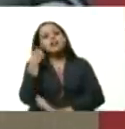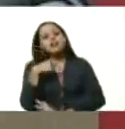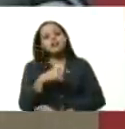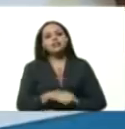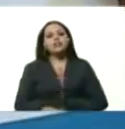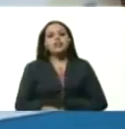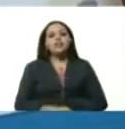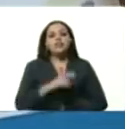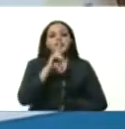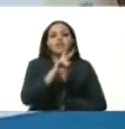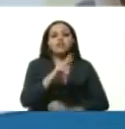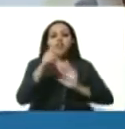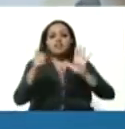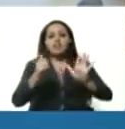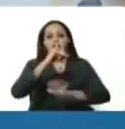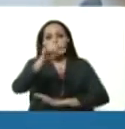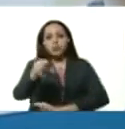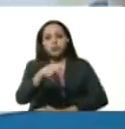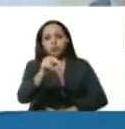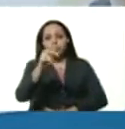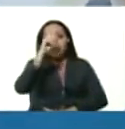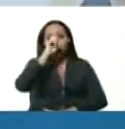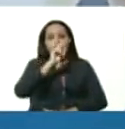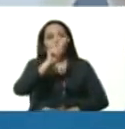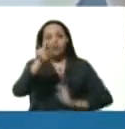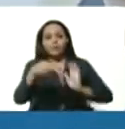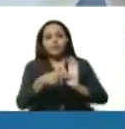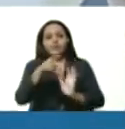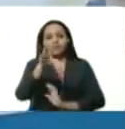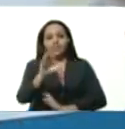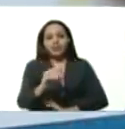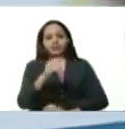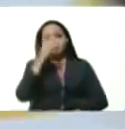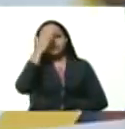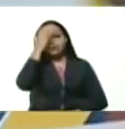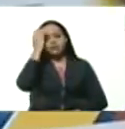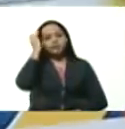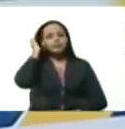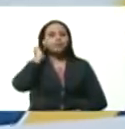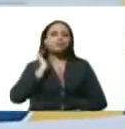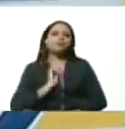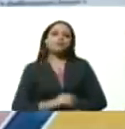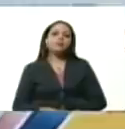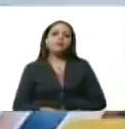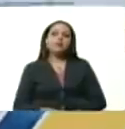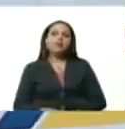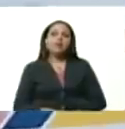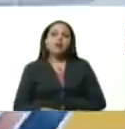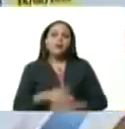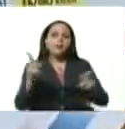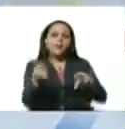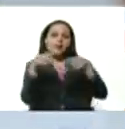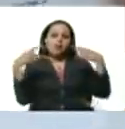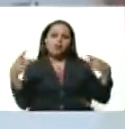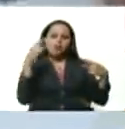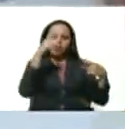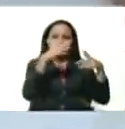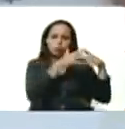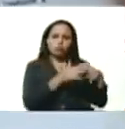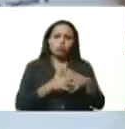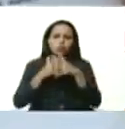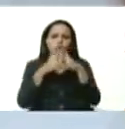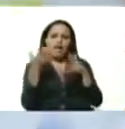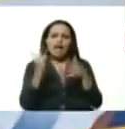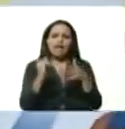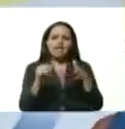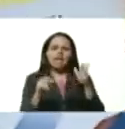26 de junio del año 2020, en que The Wall Street Journal publica un artículo